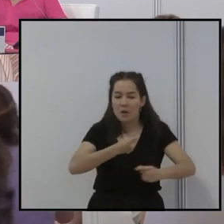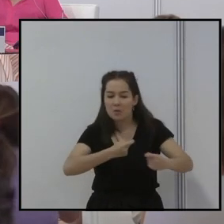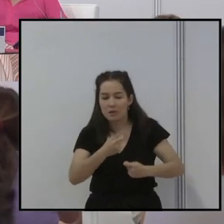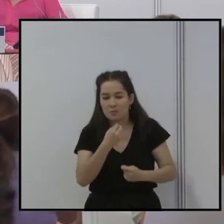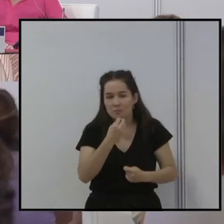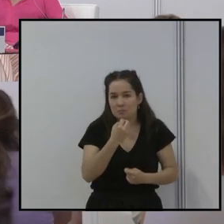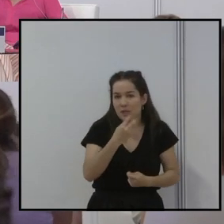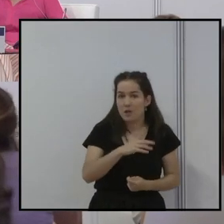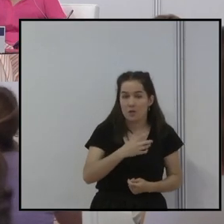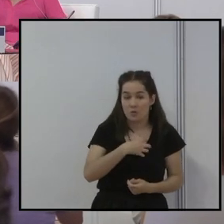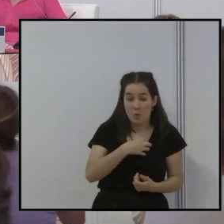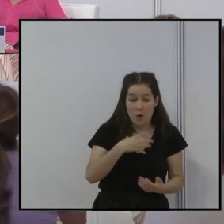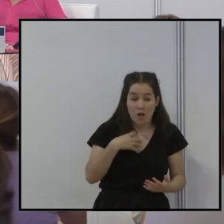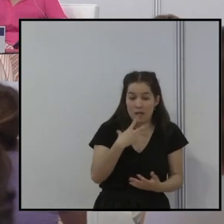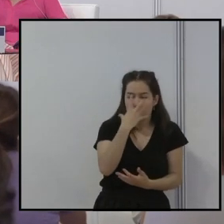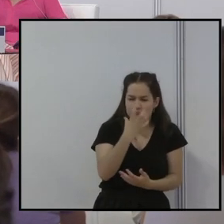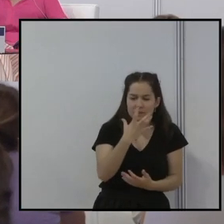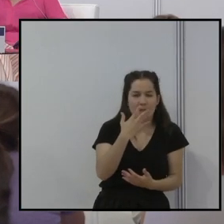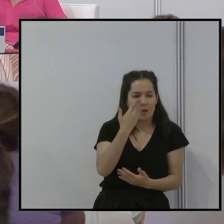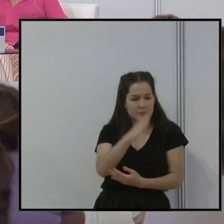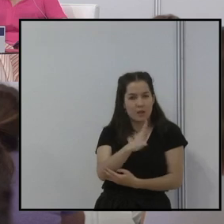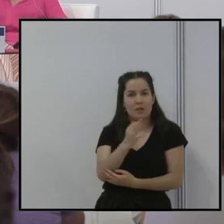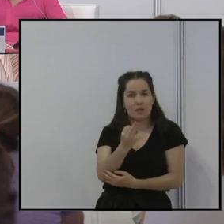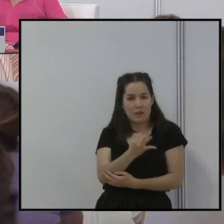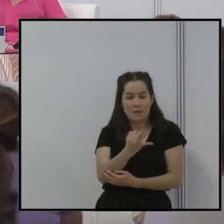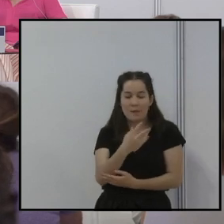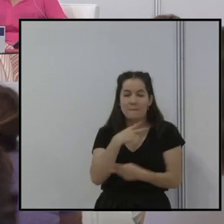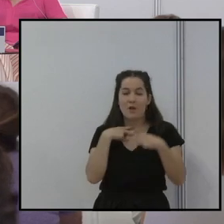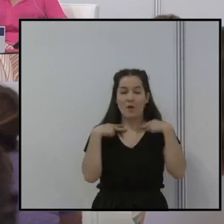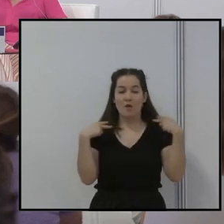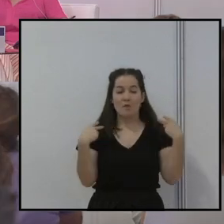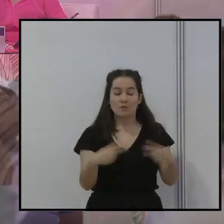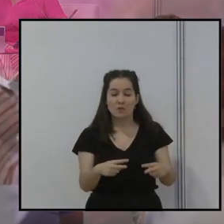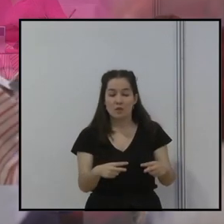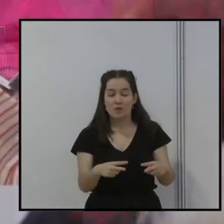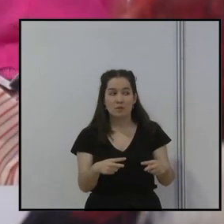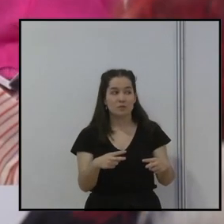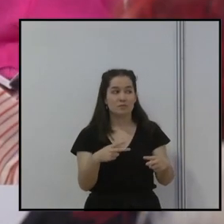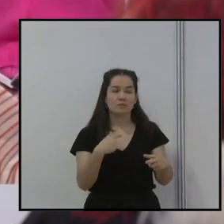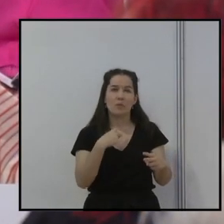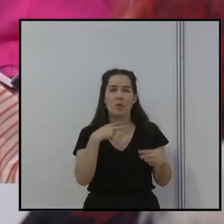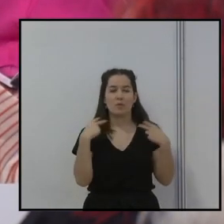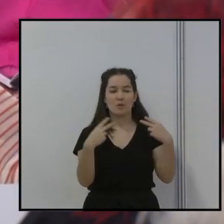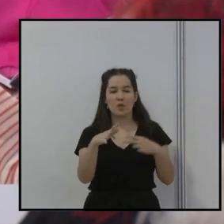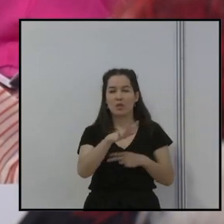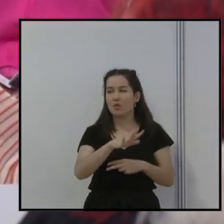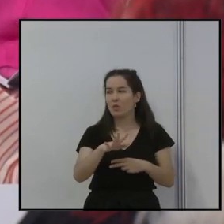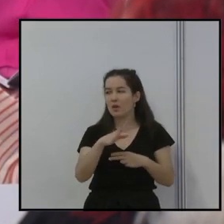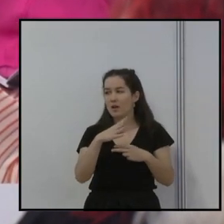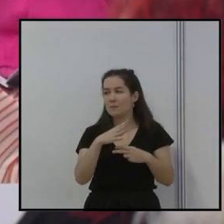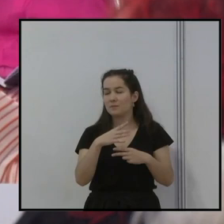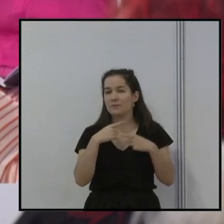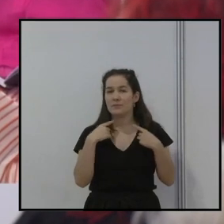tristeza. Pero la frustración creo que no deja de ser un lugar donde tú colocas tus propias expectativas. Y si no llegas a